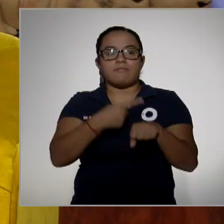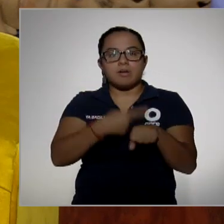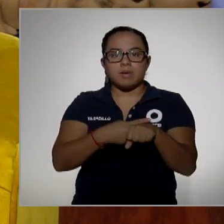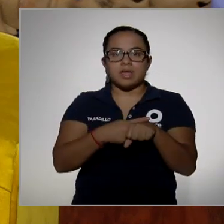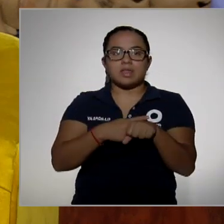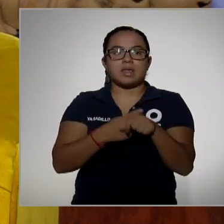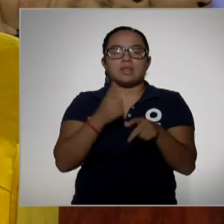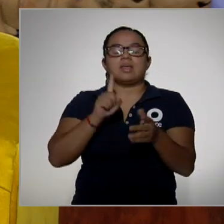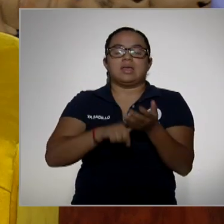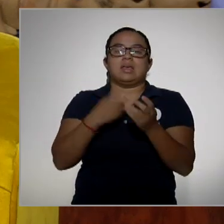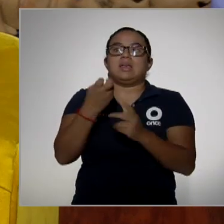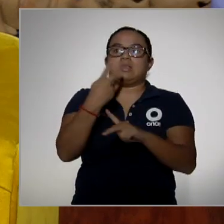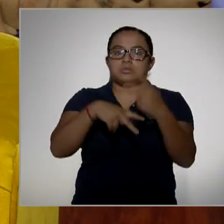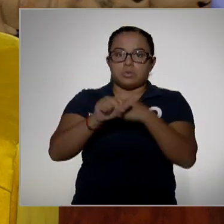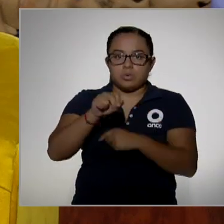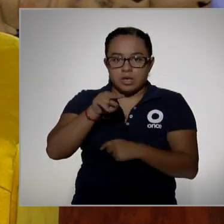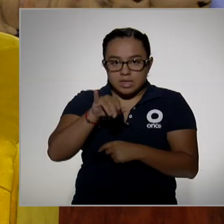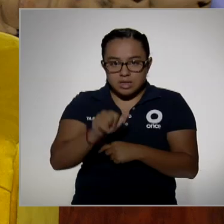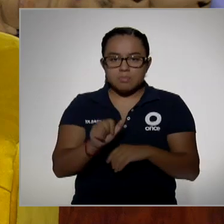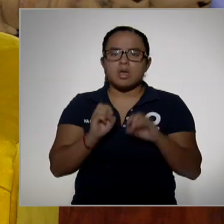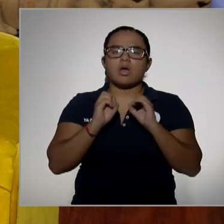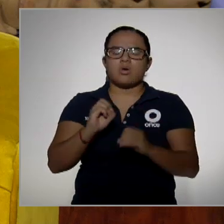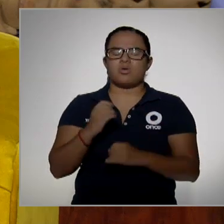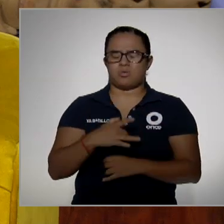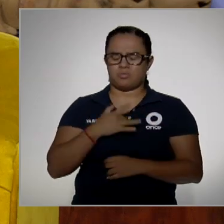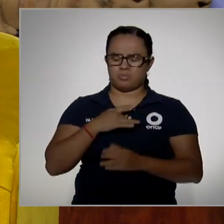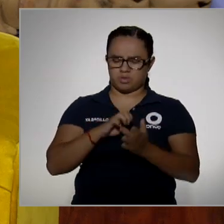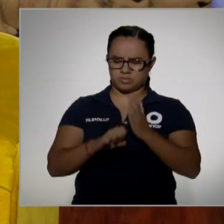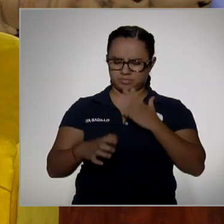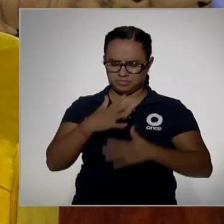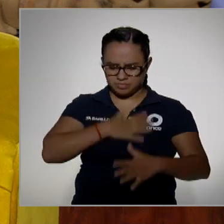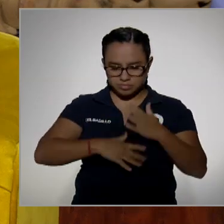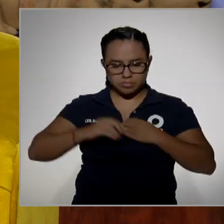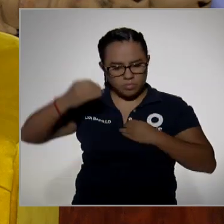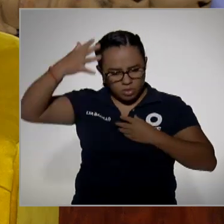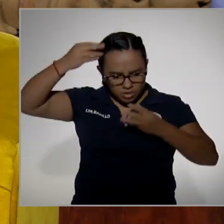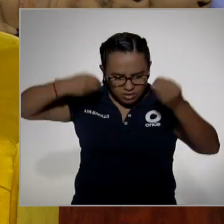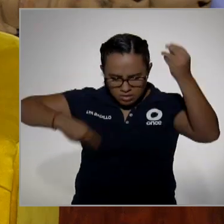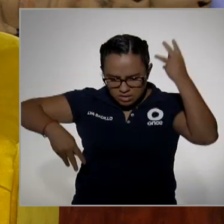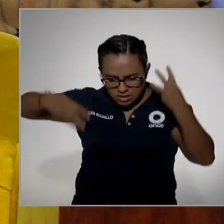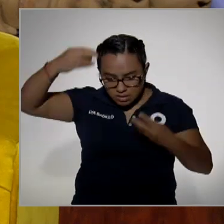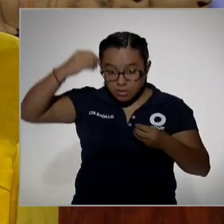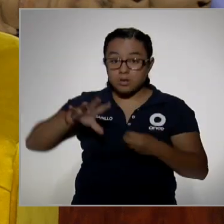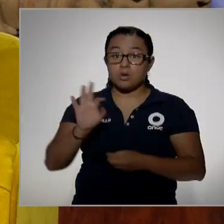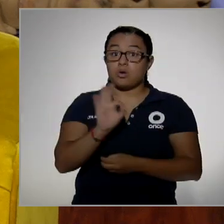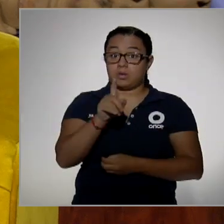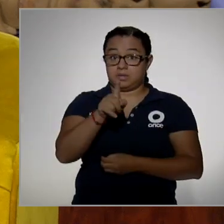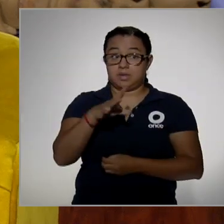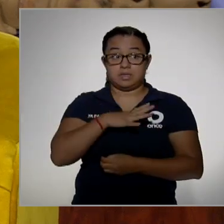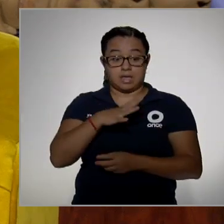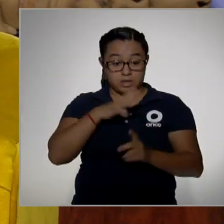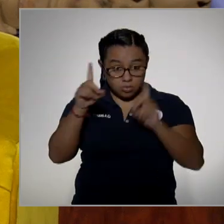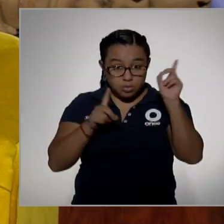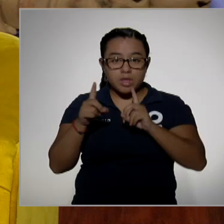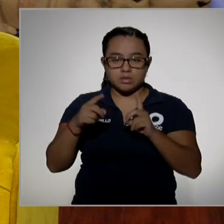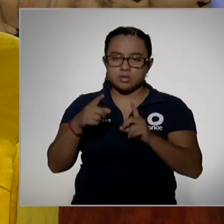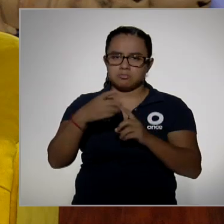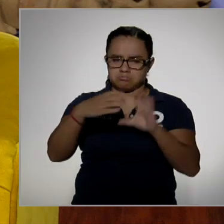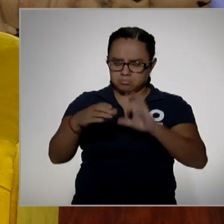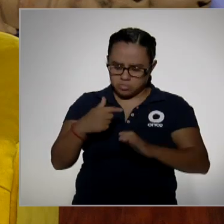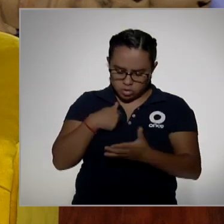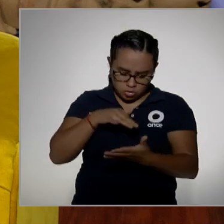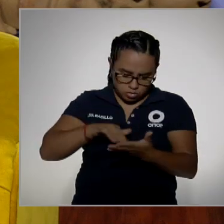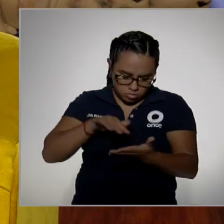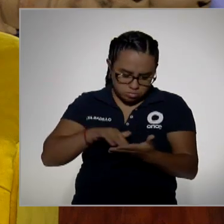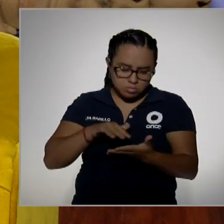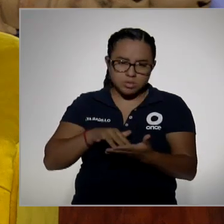si nada más existe la sensación que usted dice cuando está cansado cuando se le cae el cabello bueno si tiene todas esas dudas ya lo sabe yo lo voy a estar esperando nuestras